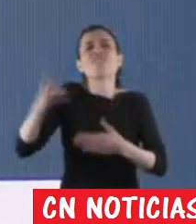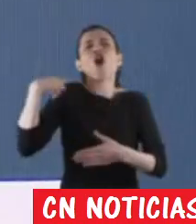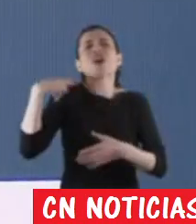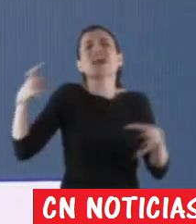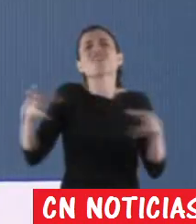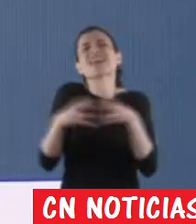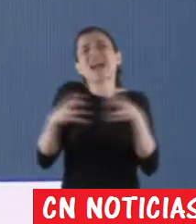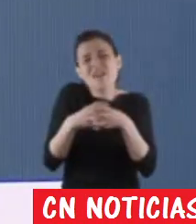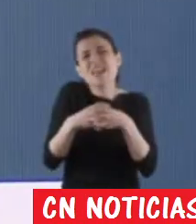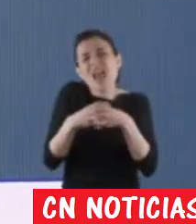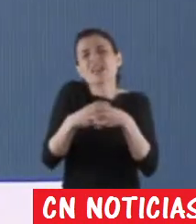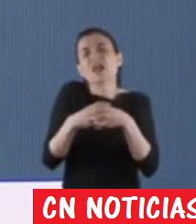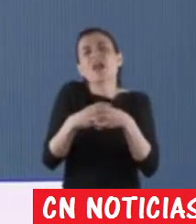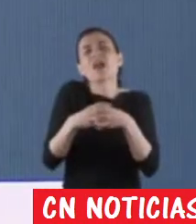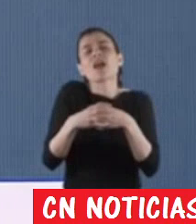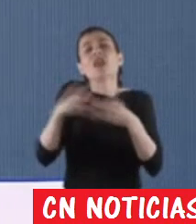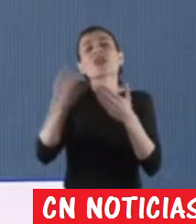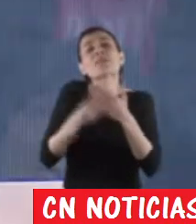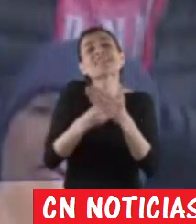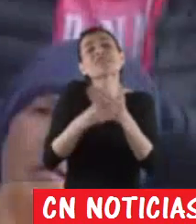provincia de Buenos Aires.